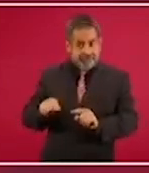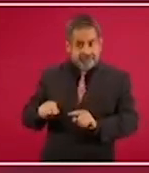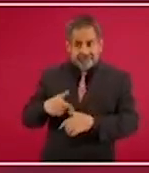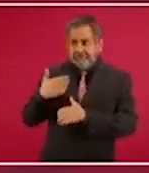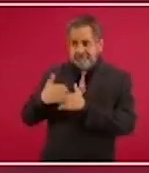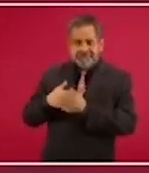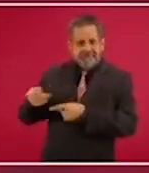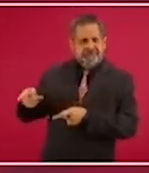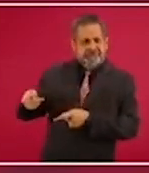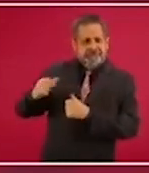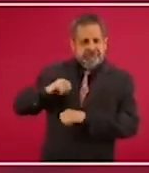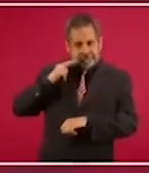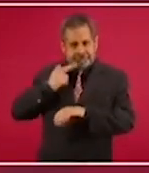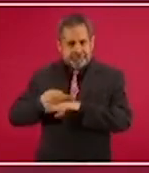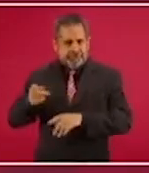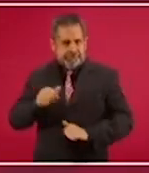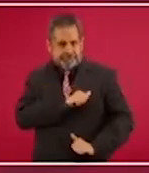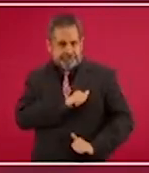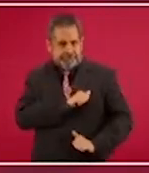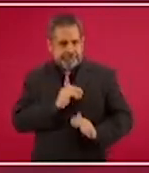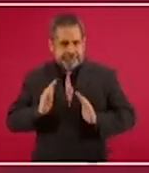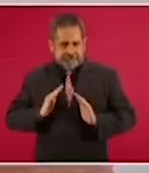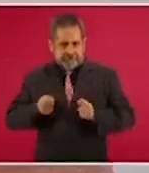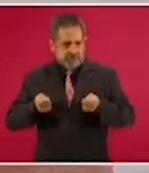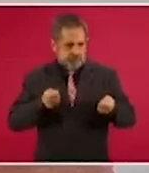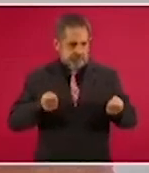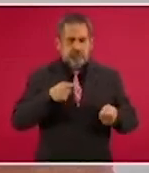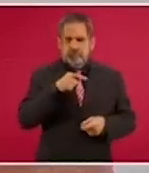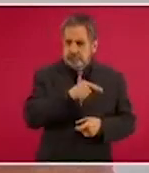operar el ejército,